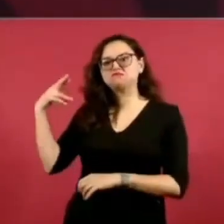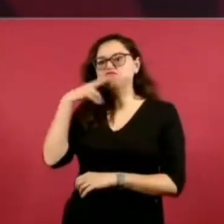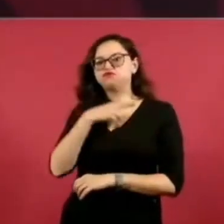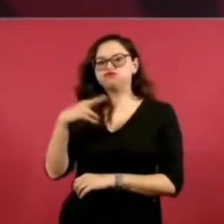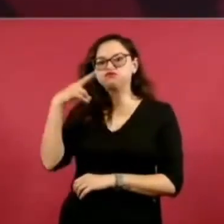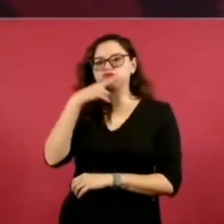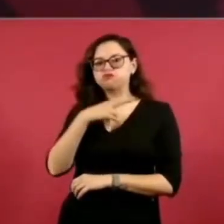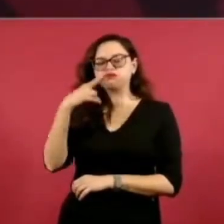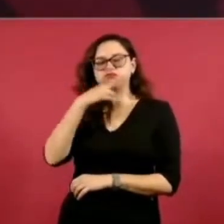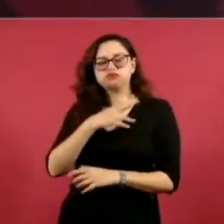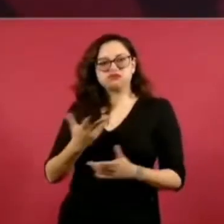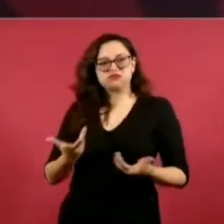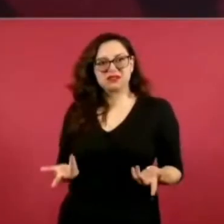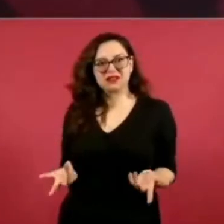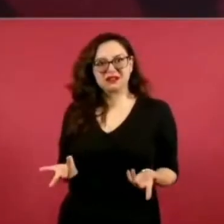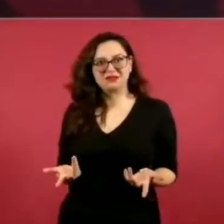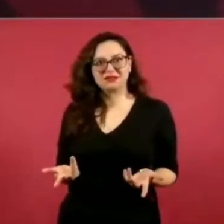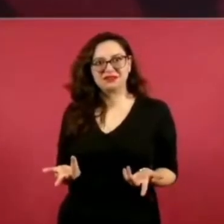y